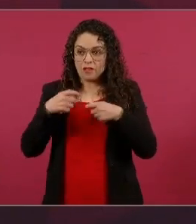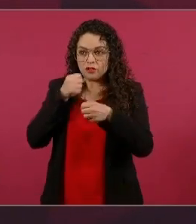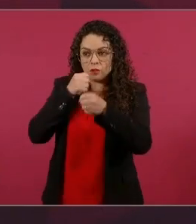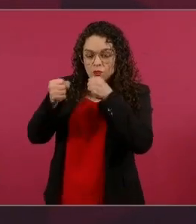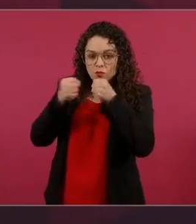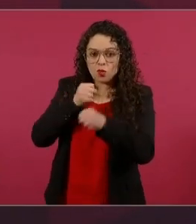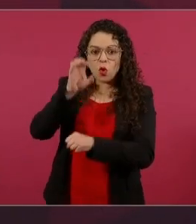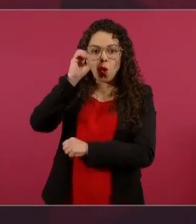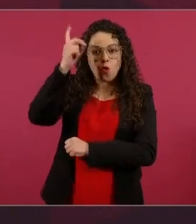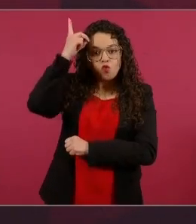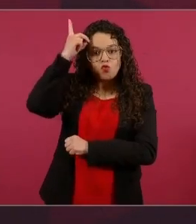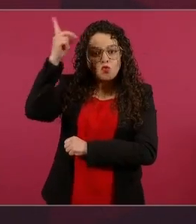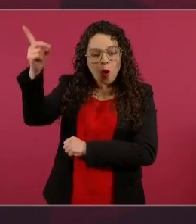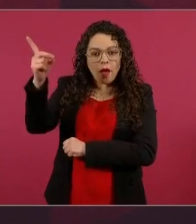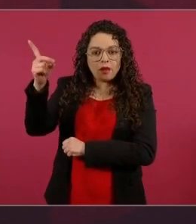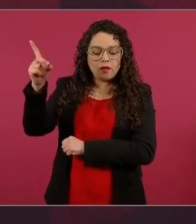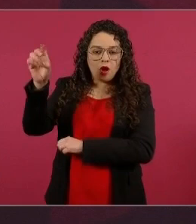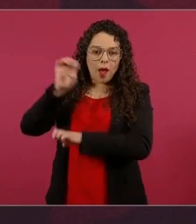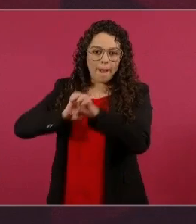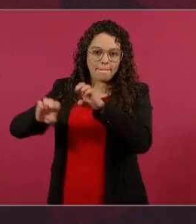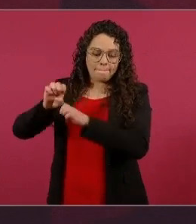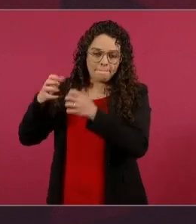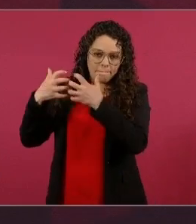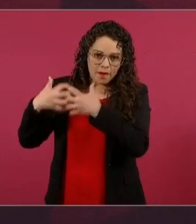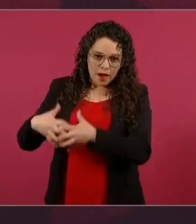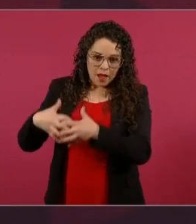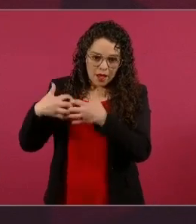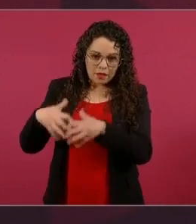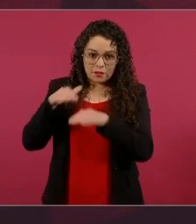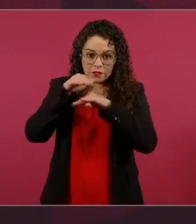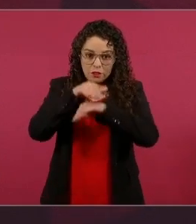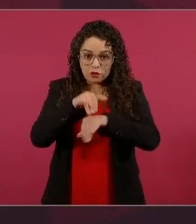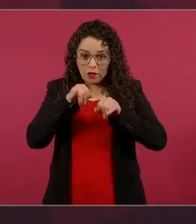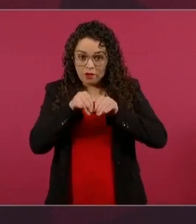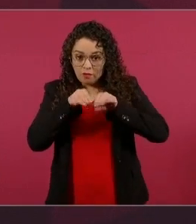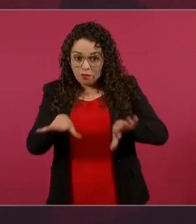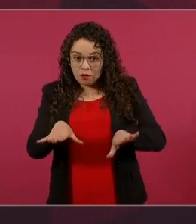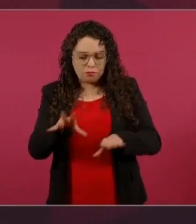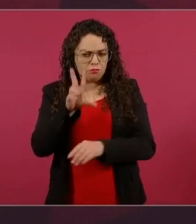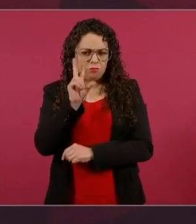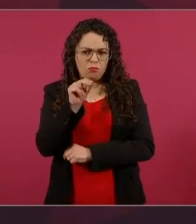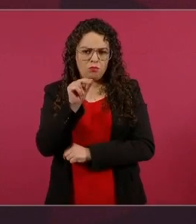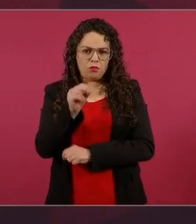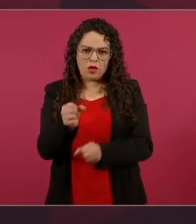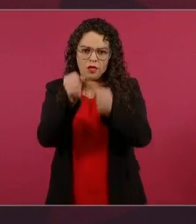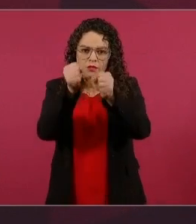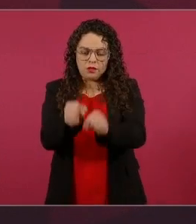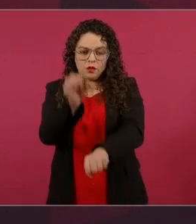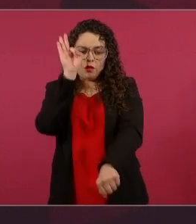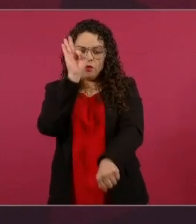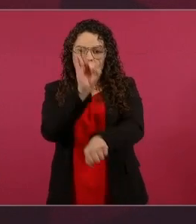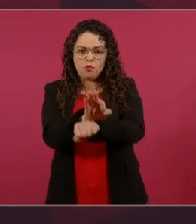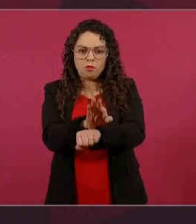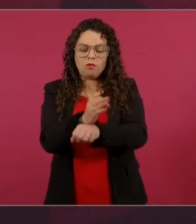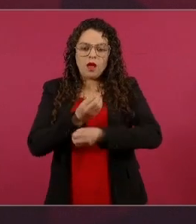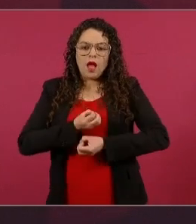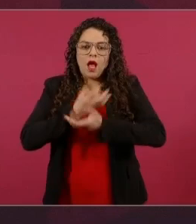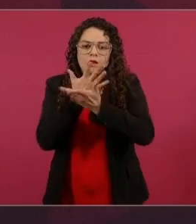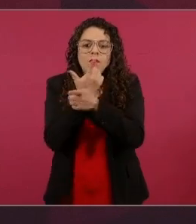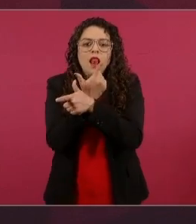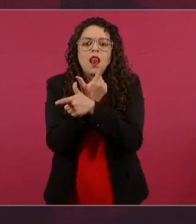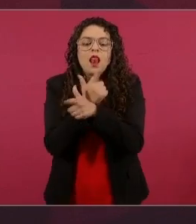de medios de información te garantiza el derecho a la libertad de expresión de